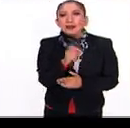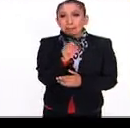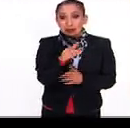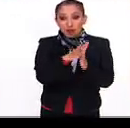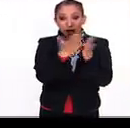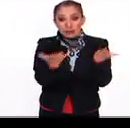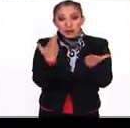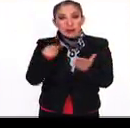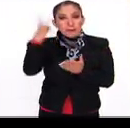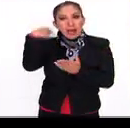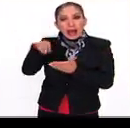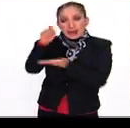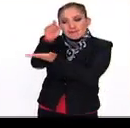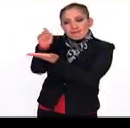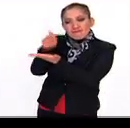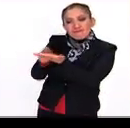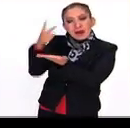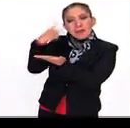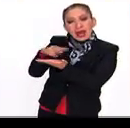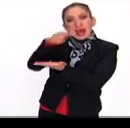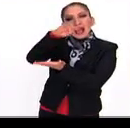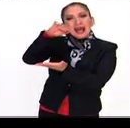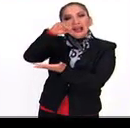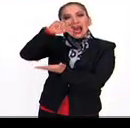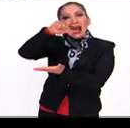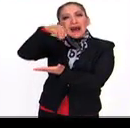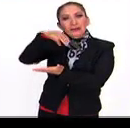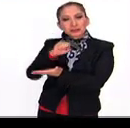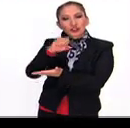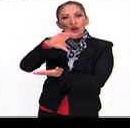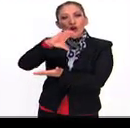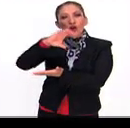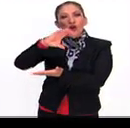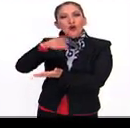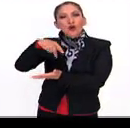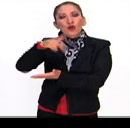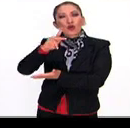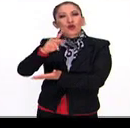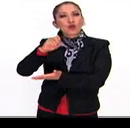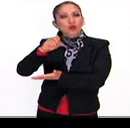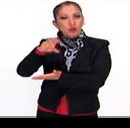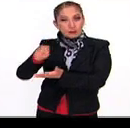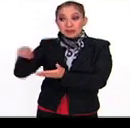precisamente libros de viajero como los viajes de James Cook. Este es un artista